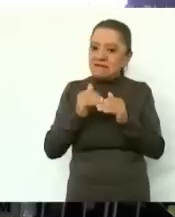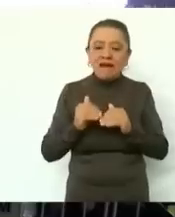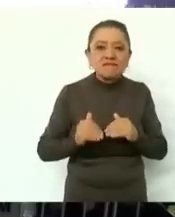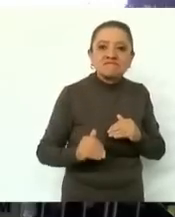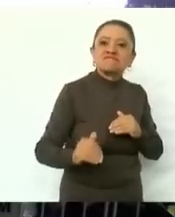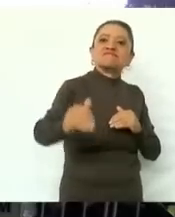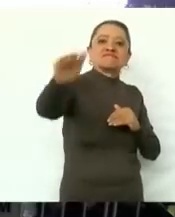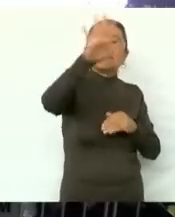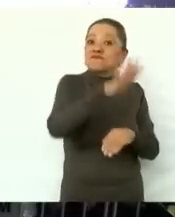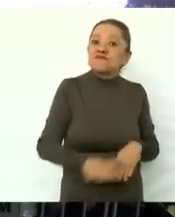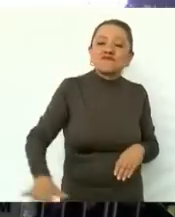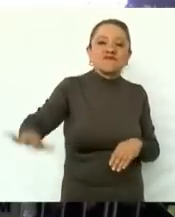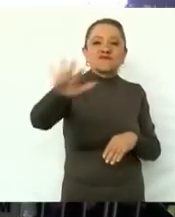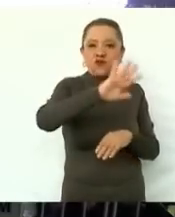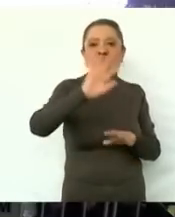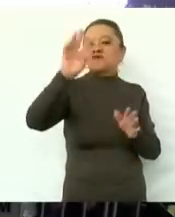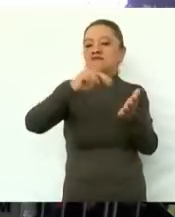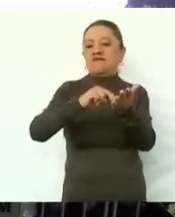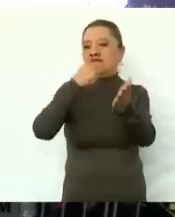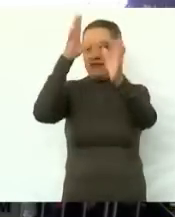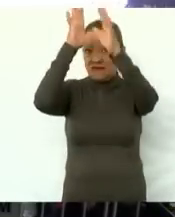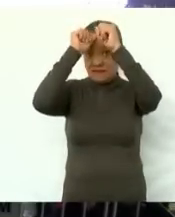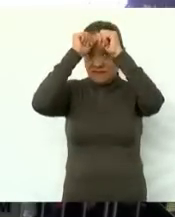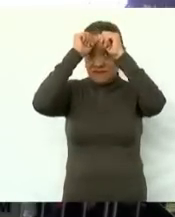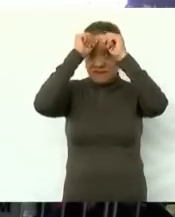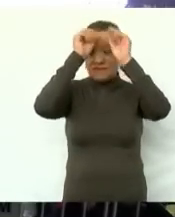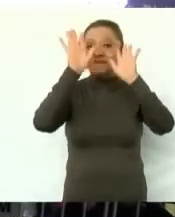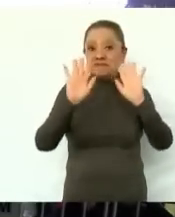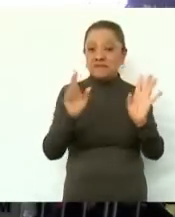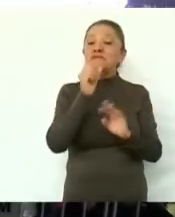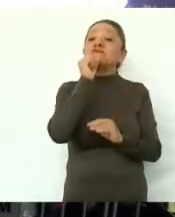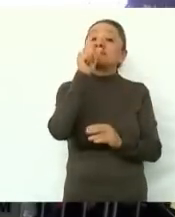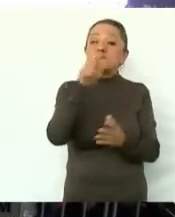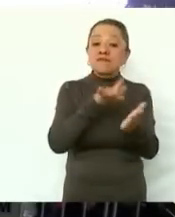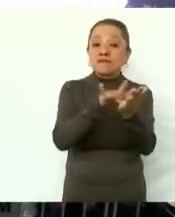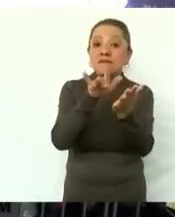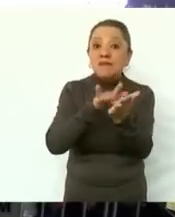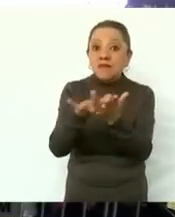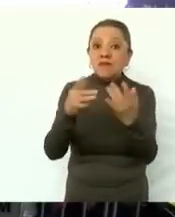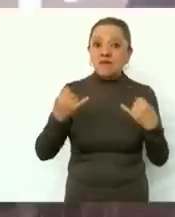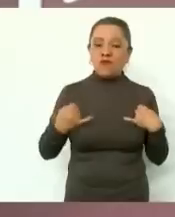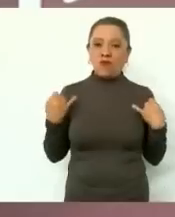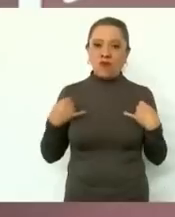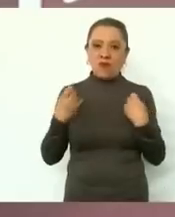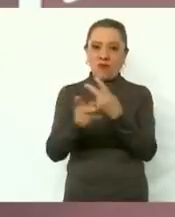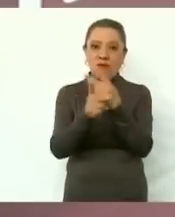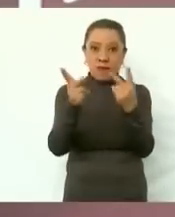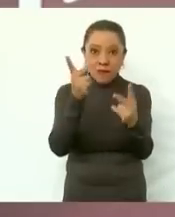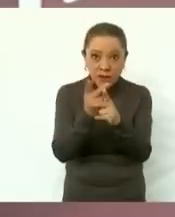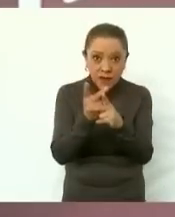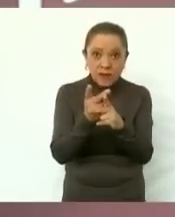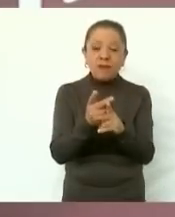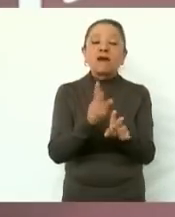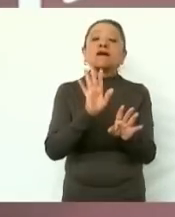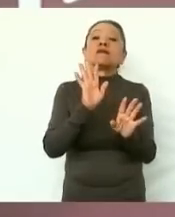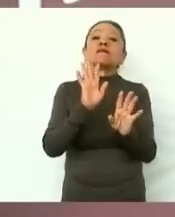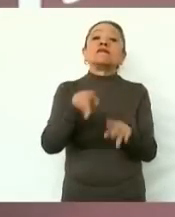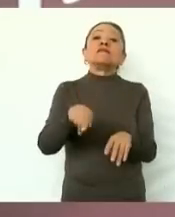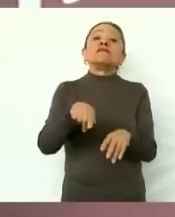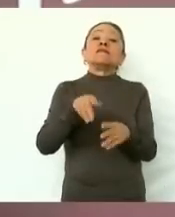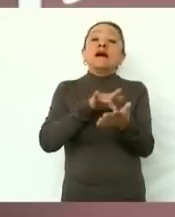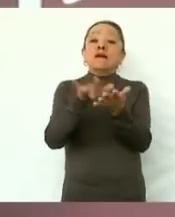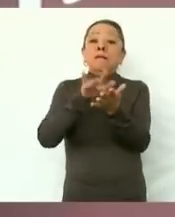El apoyo a los jóvenes de preparatoria, todos los programas, el apoyo al campo de producción para el